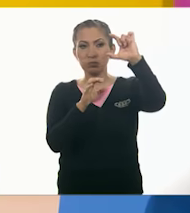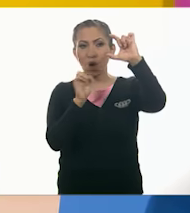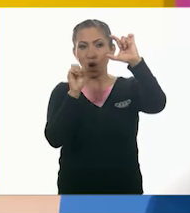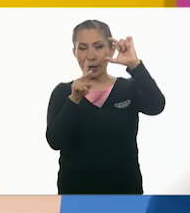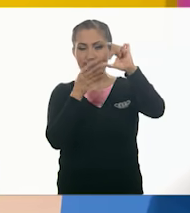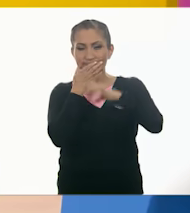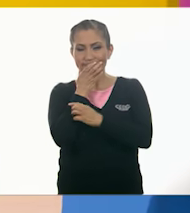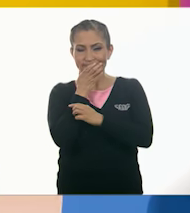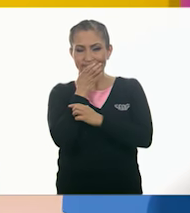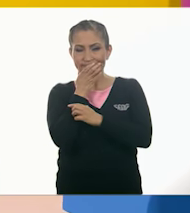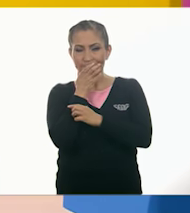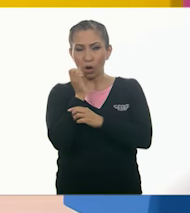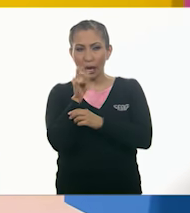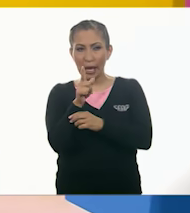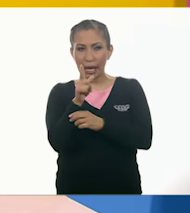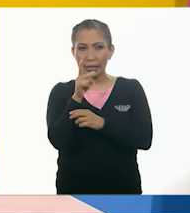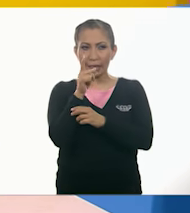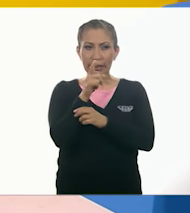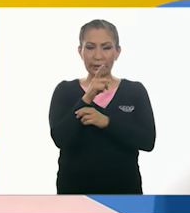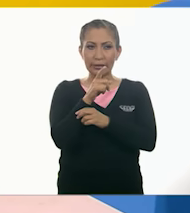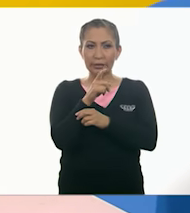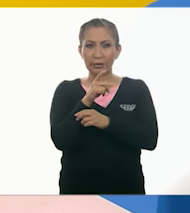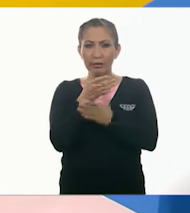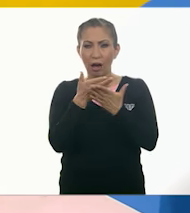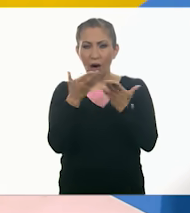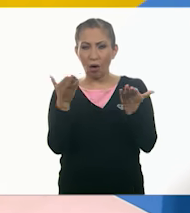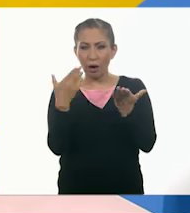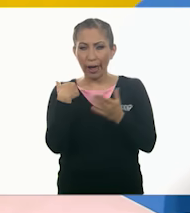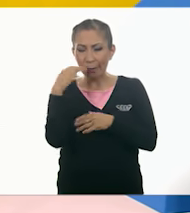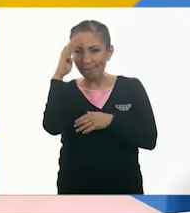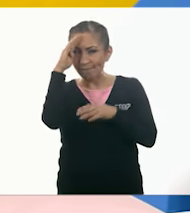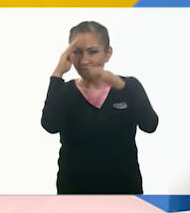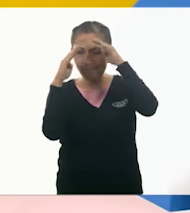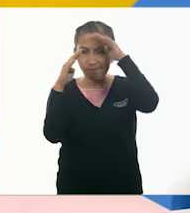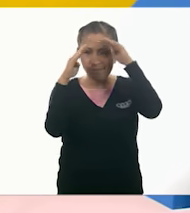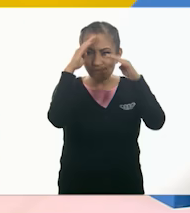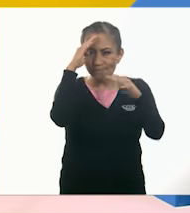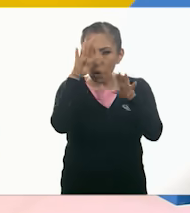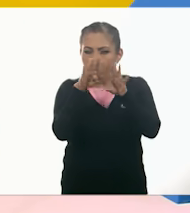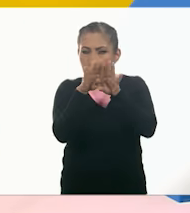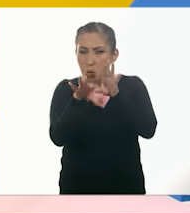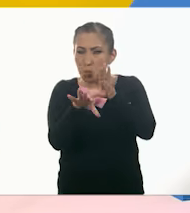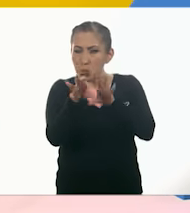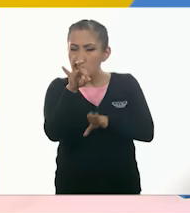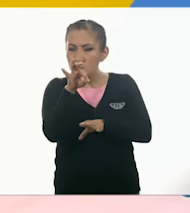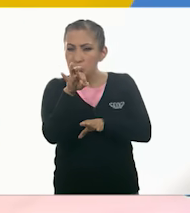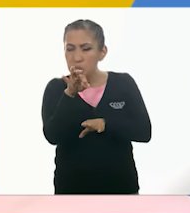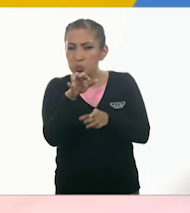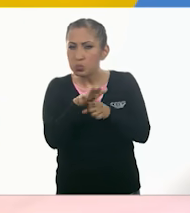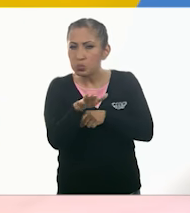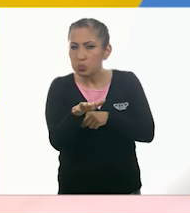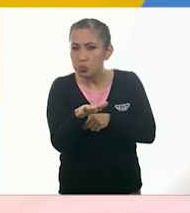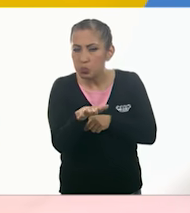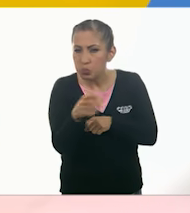está. Muy bien. Ahora vamos a resolver este misterio. ¿Me siguen?